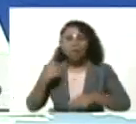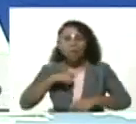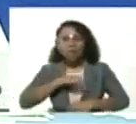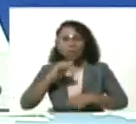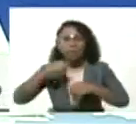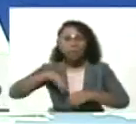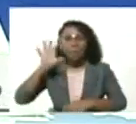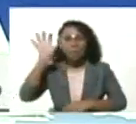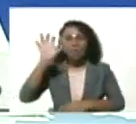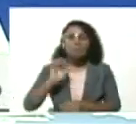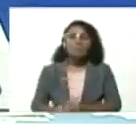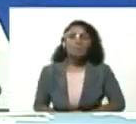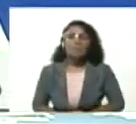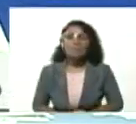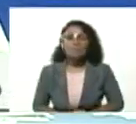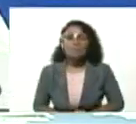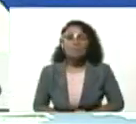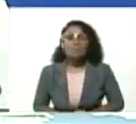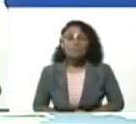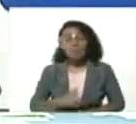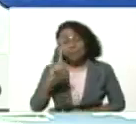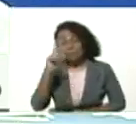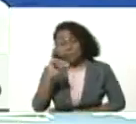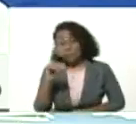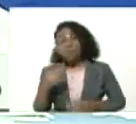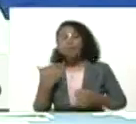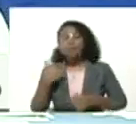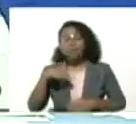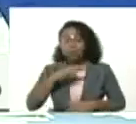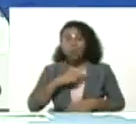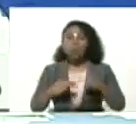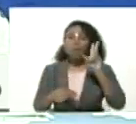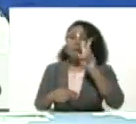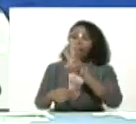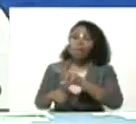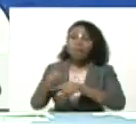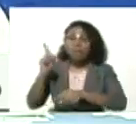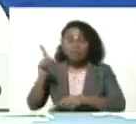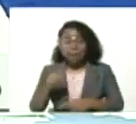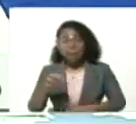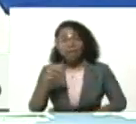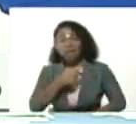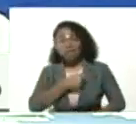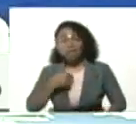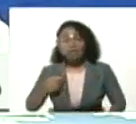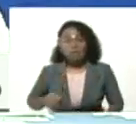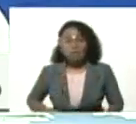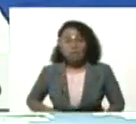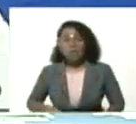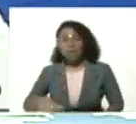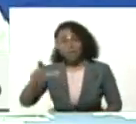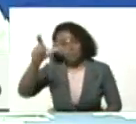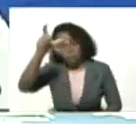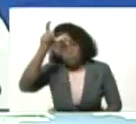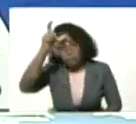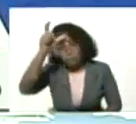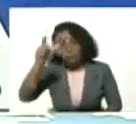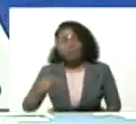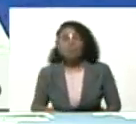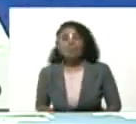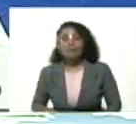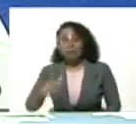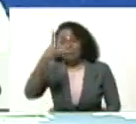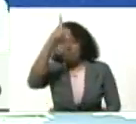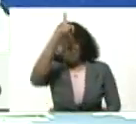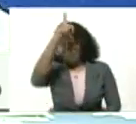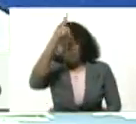país. Y también la estamos viendo en Tennessee, en China, en Turquía, en